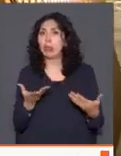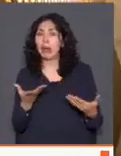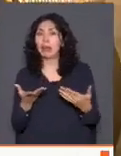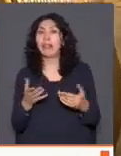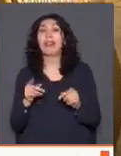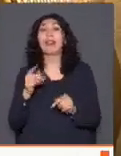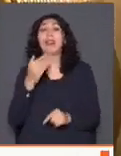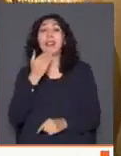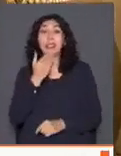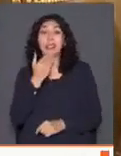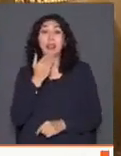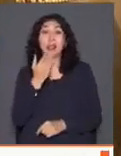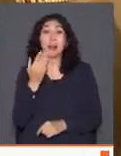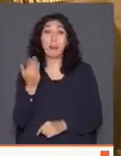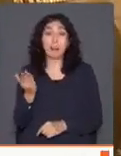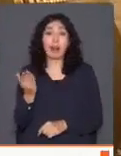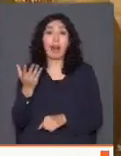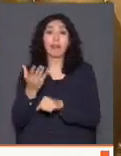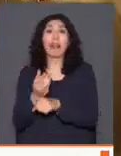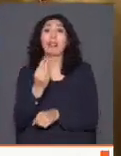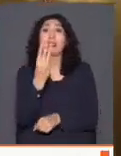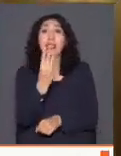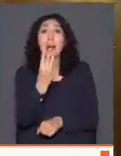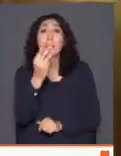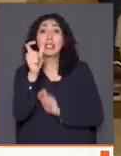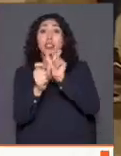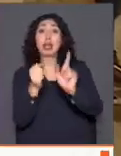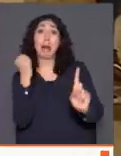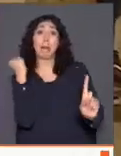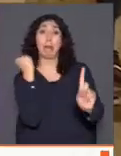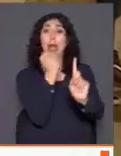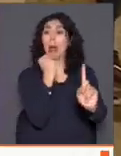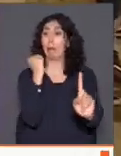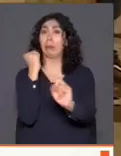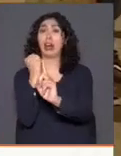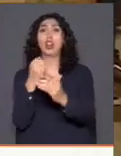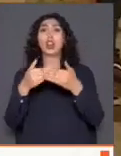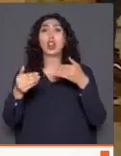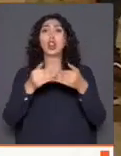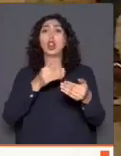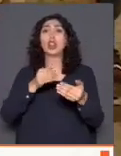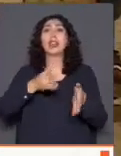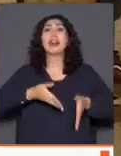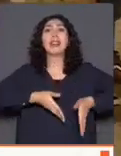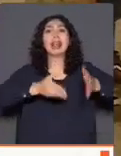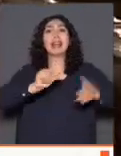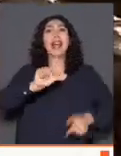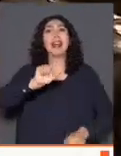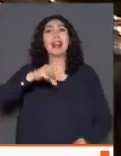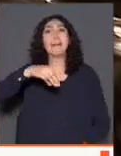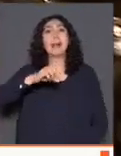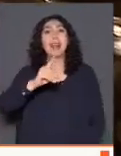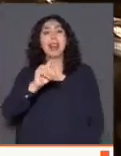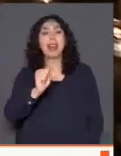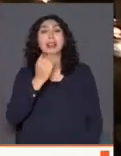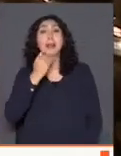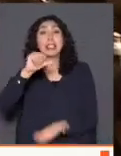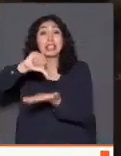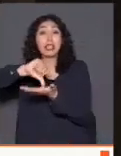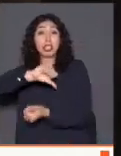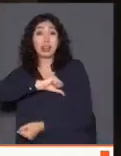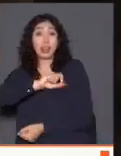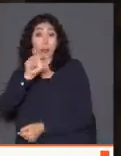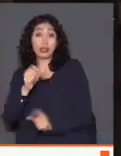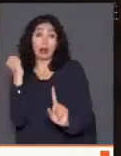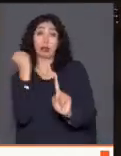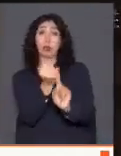ya era complejo, con 3 apuñalados en una sola noche en la Alameda y otra persona asesinada en pleno centro de Santiago hace un par de semanas,